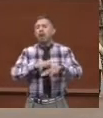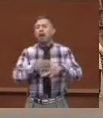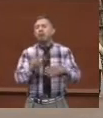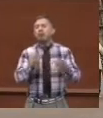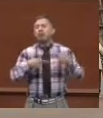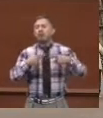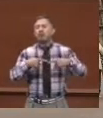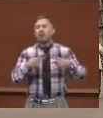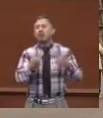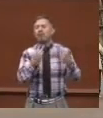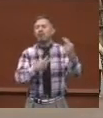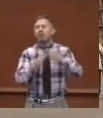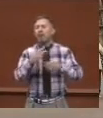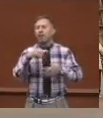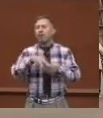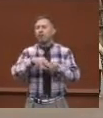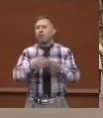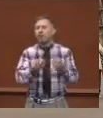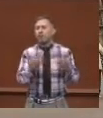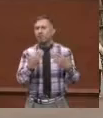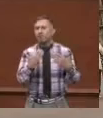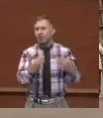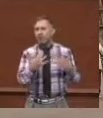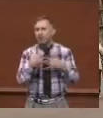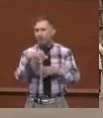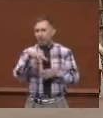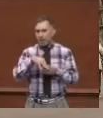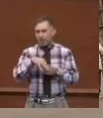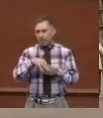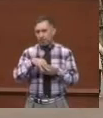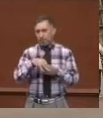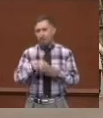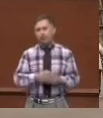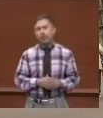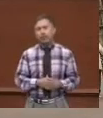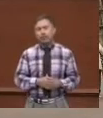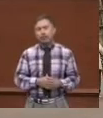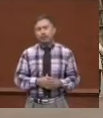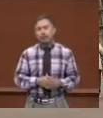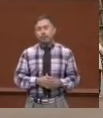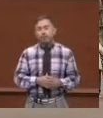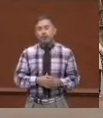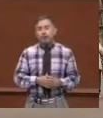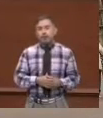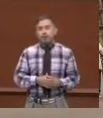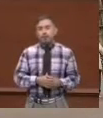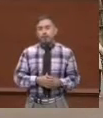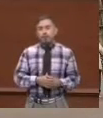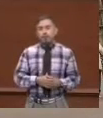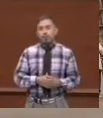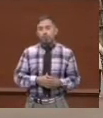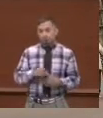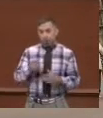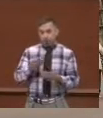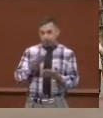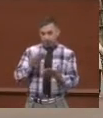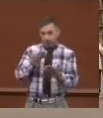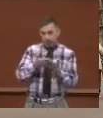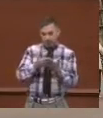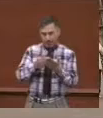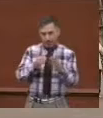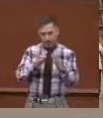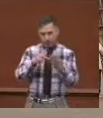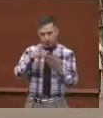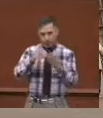campaña electoral. Una sanción como la adicional, como la que se propone en